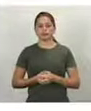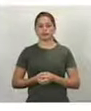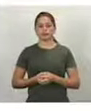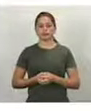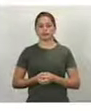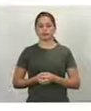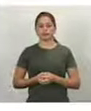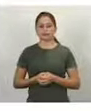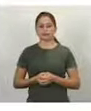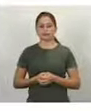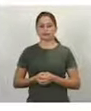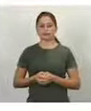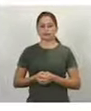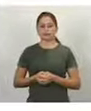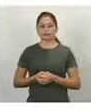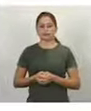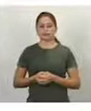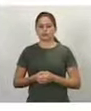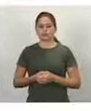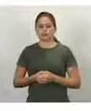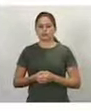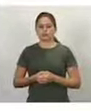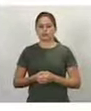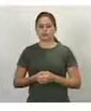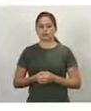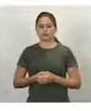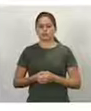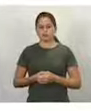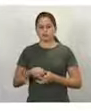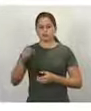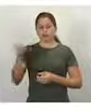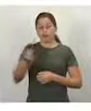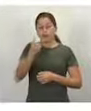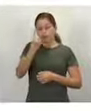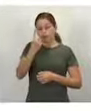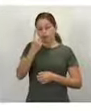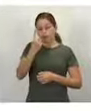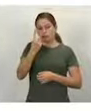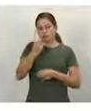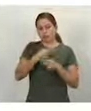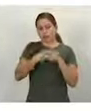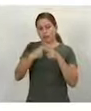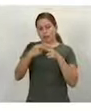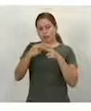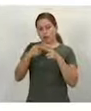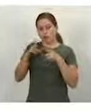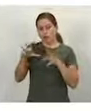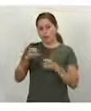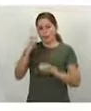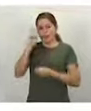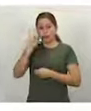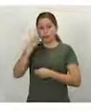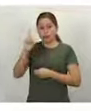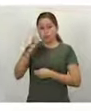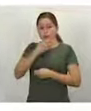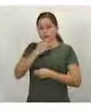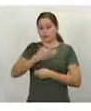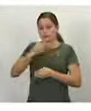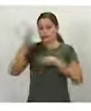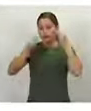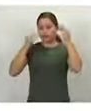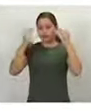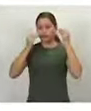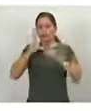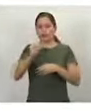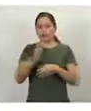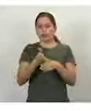En primer lugar, La historia me absorberá. Fidel analiza, como habíamos dicho